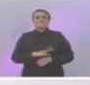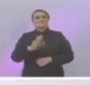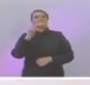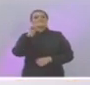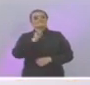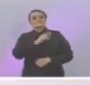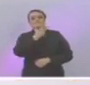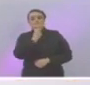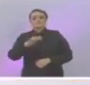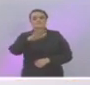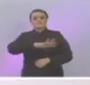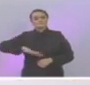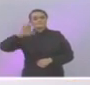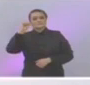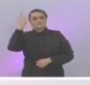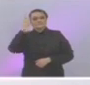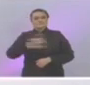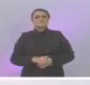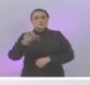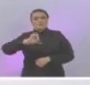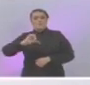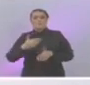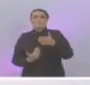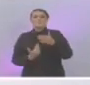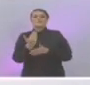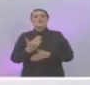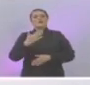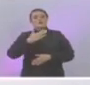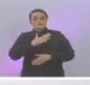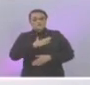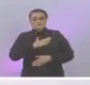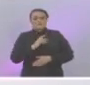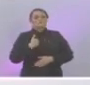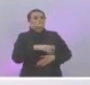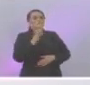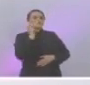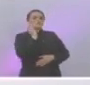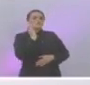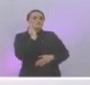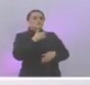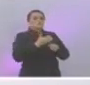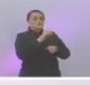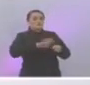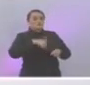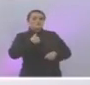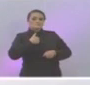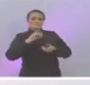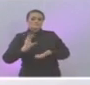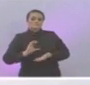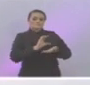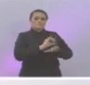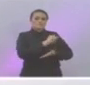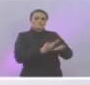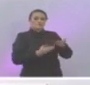Potosinas y potosinos. Esta mañana hice entrega al Honorable Congreso del Estado del informe sobre